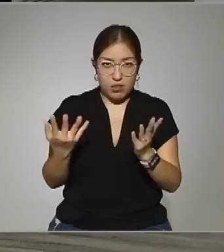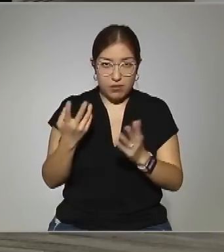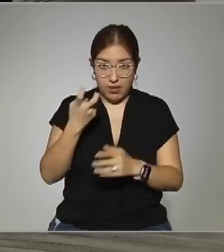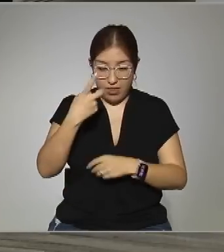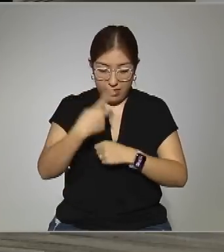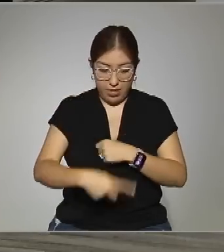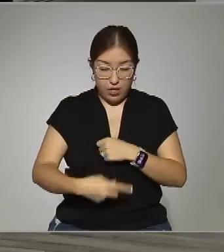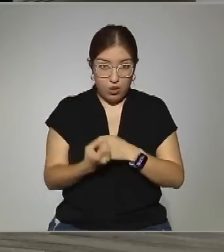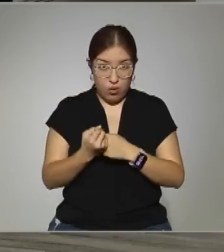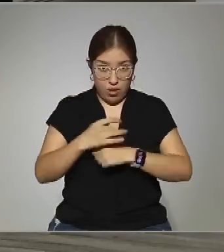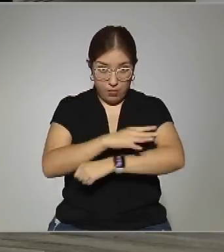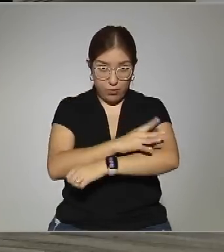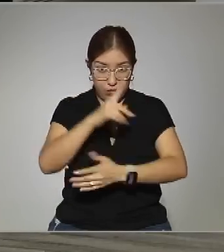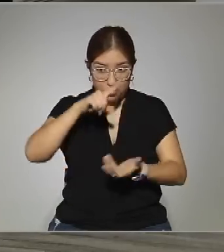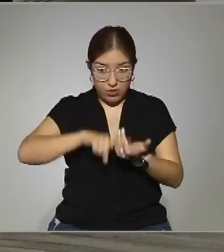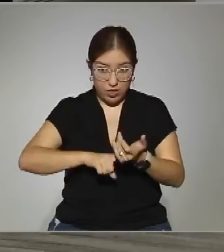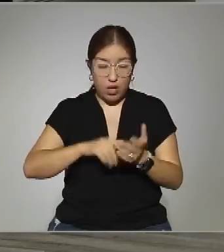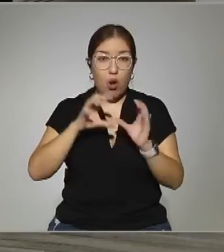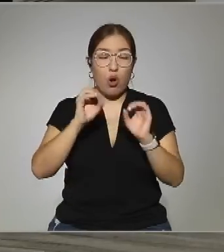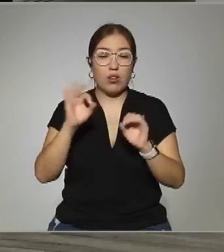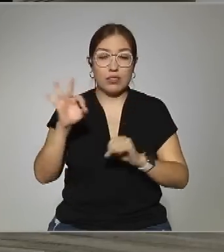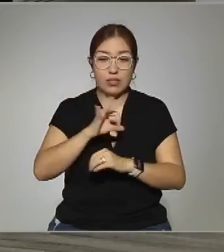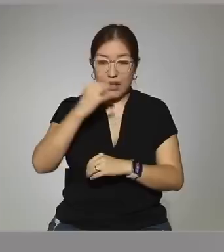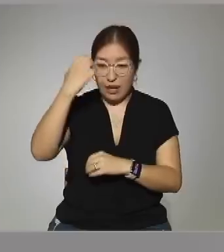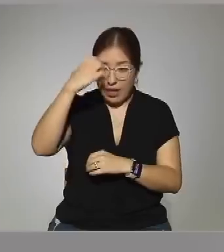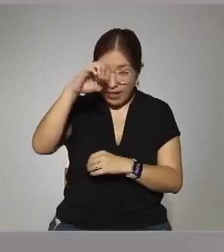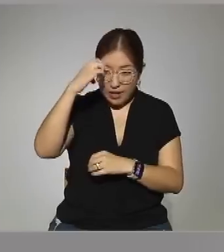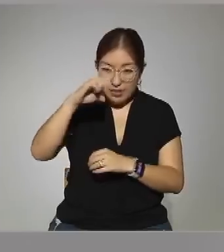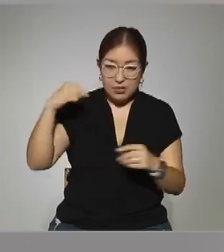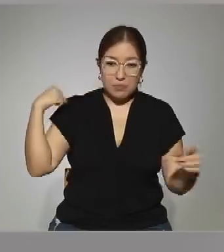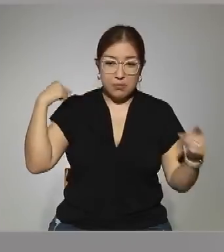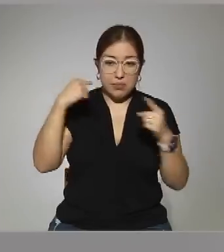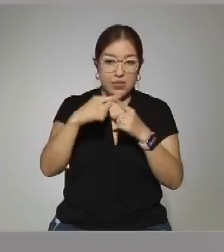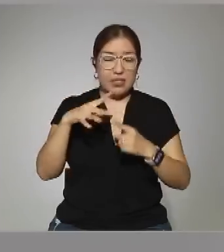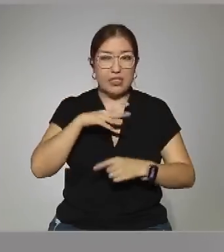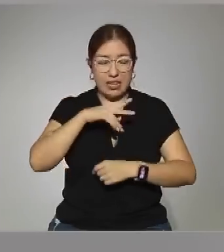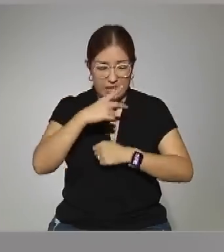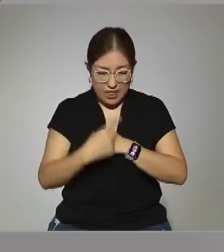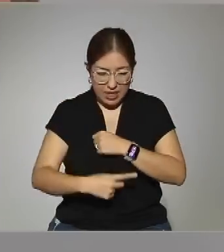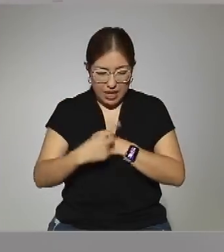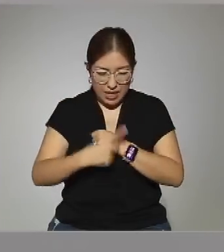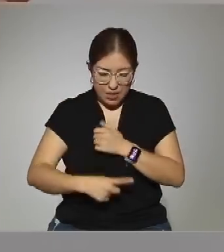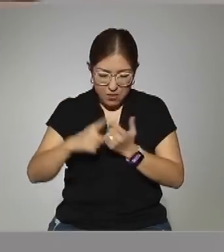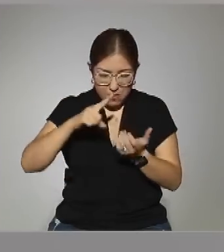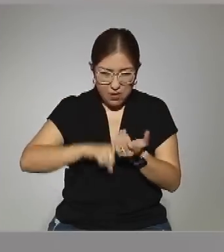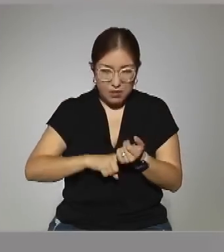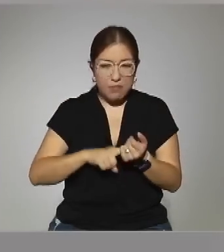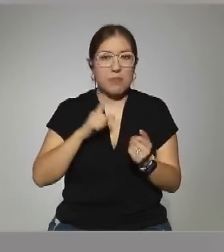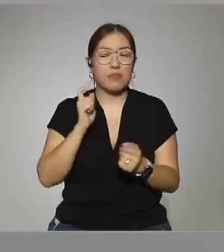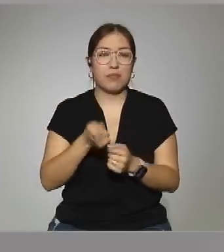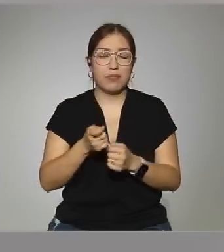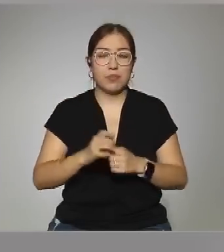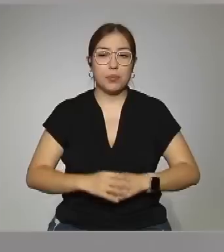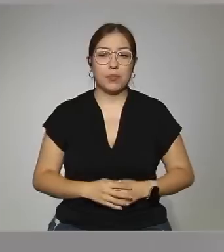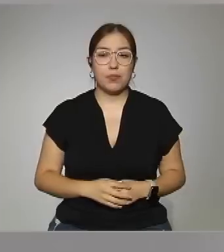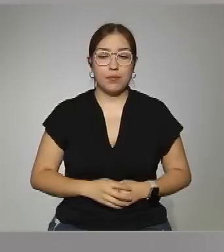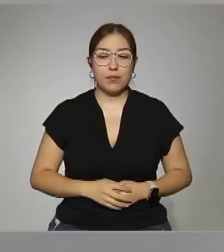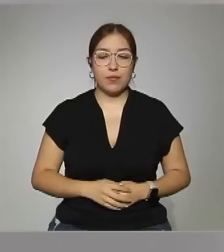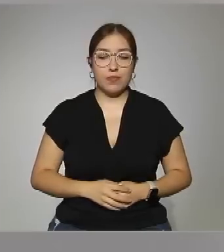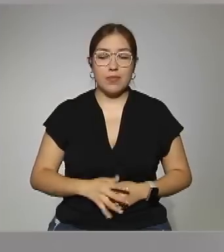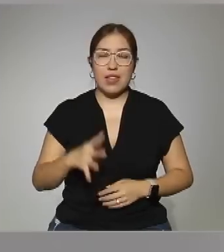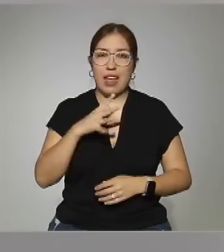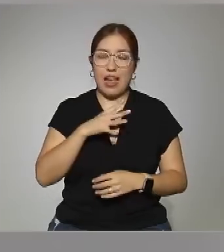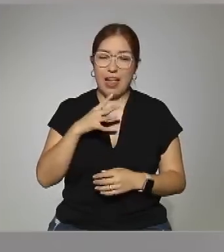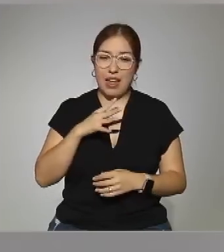emocional o una experiencia que daña emocionalmente, más bien, es el resultado de un